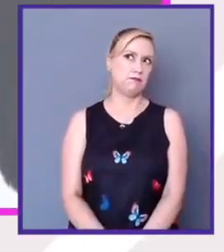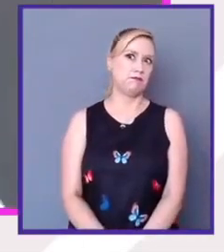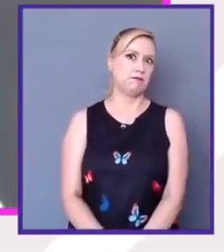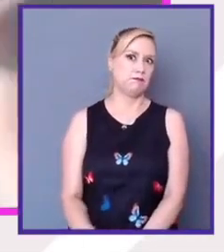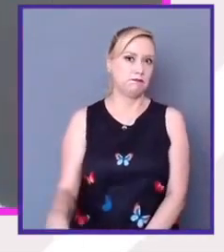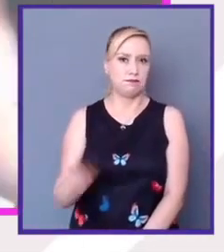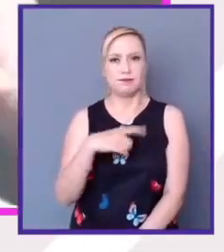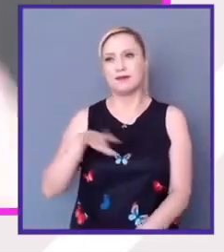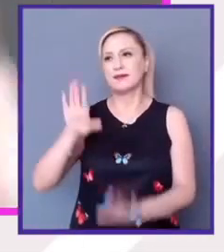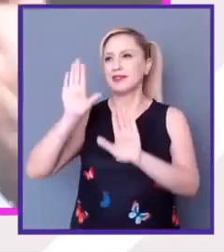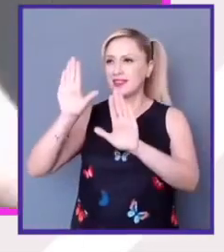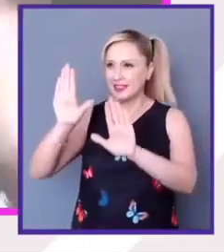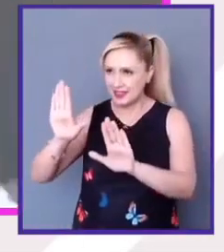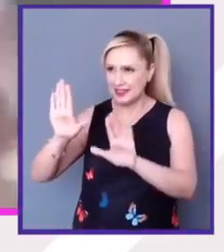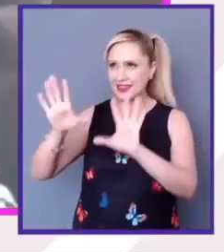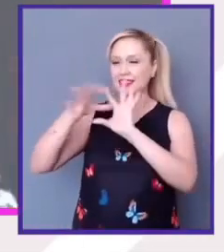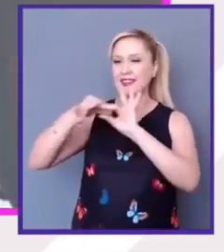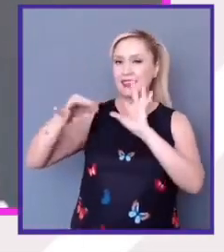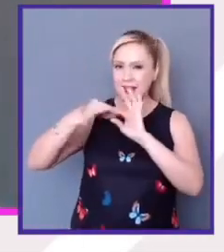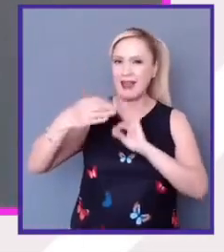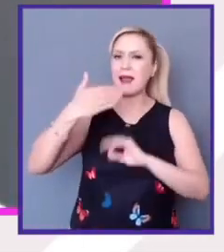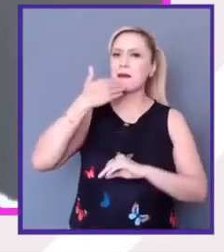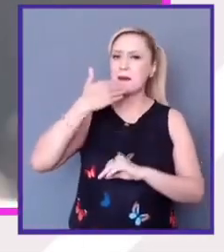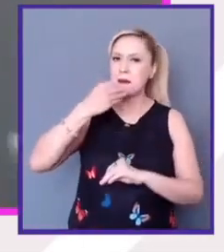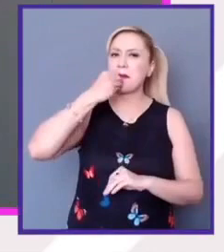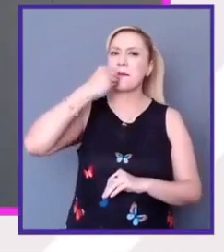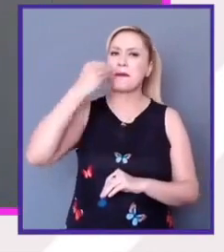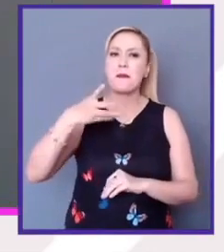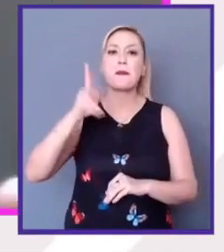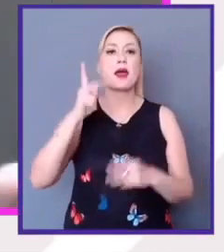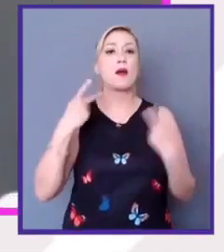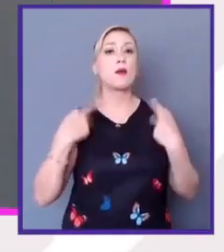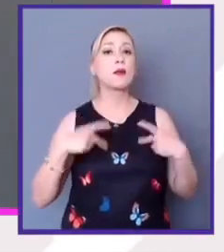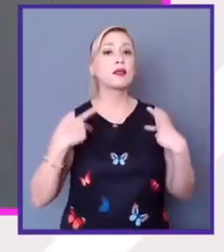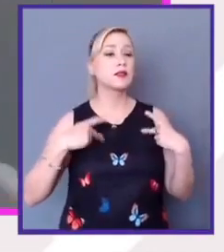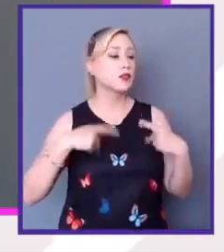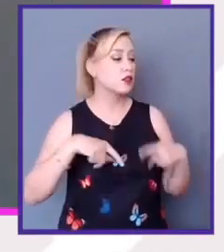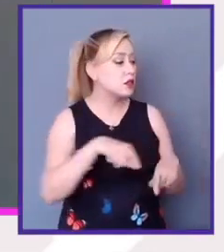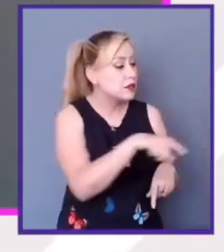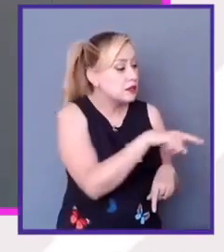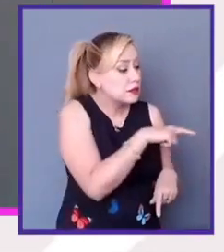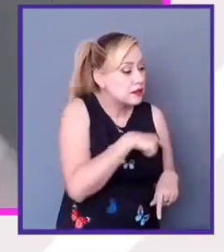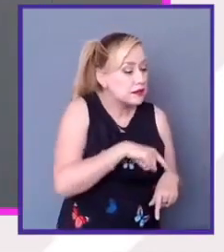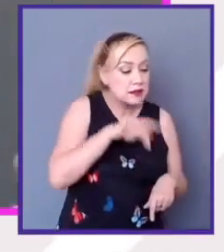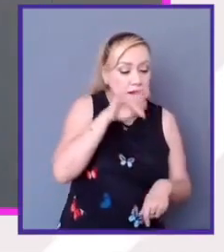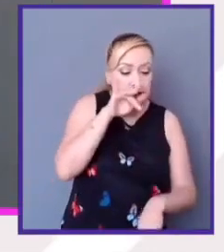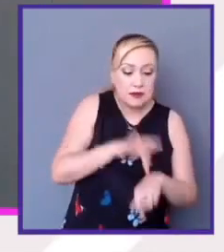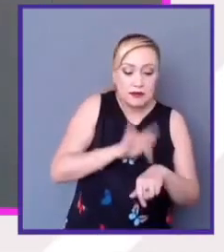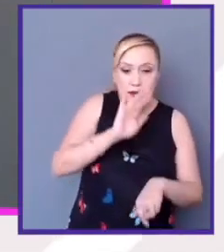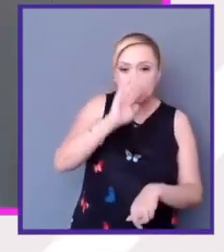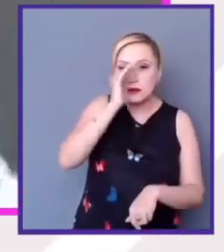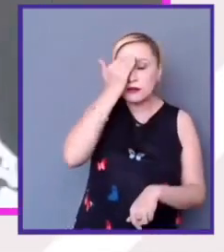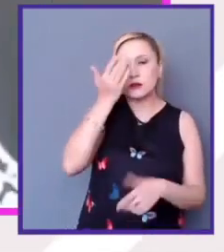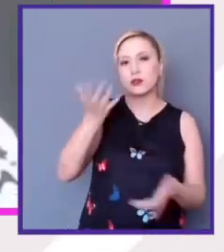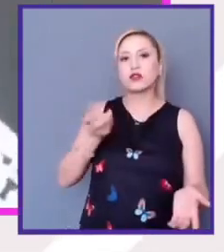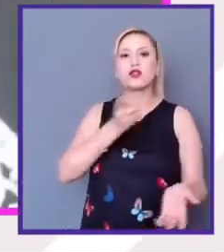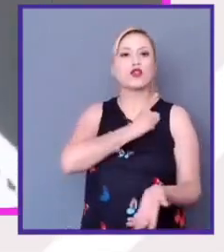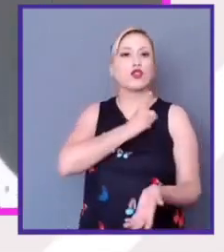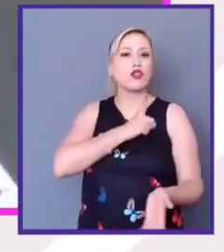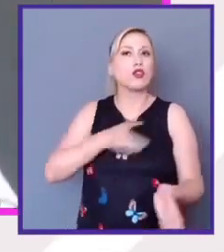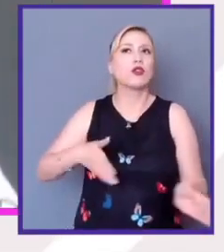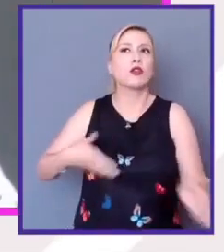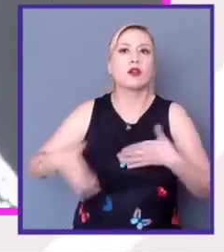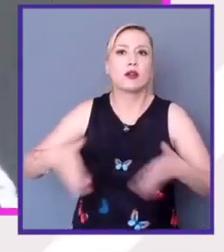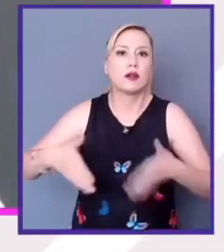tratamos de explicar es, o sea, qué bien, qué padre, pero las personas que han vivido discriminación histórica no van a llegar solitas caminando a la puerta